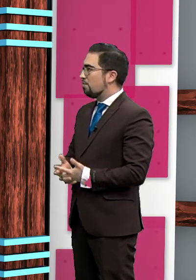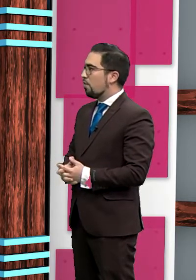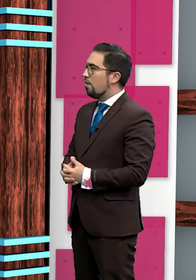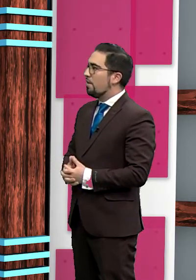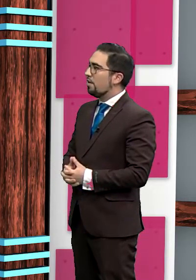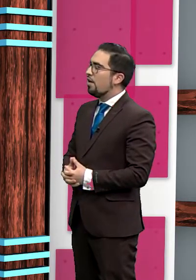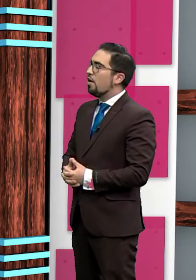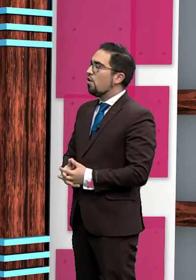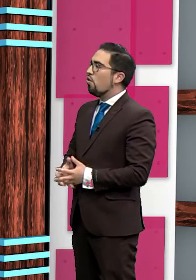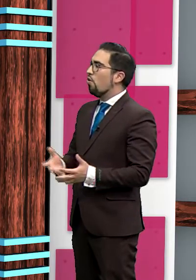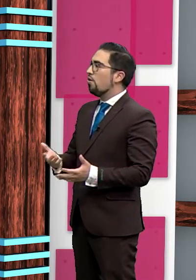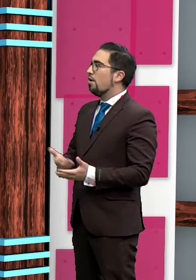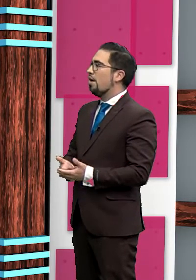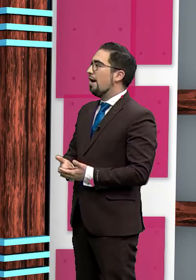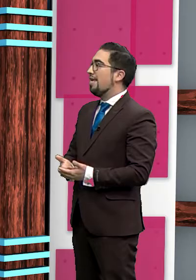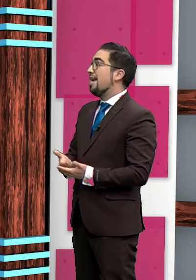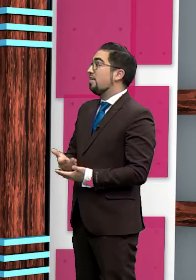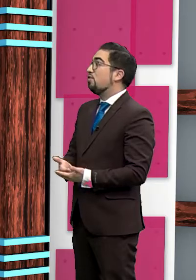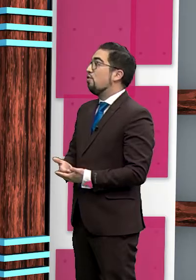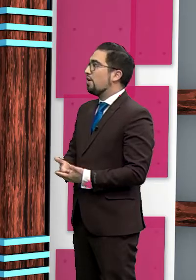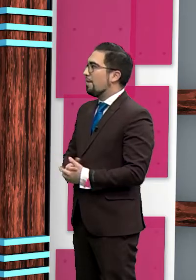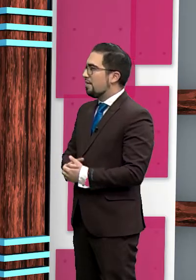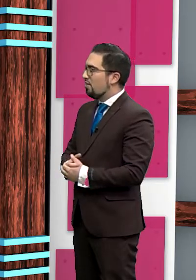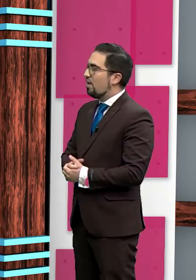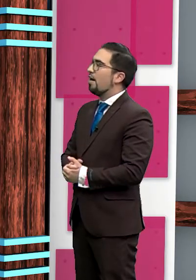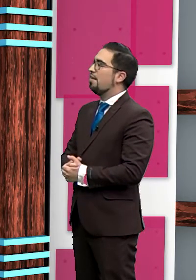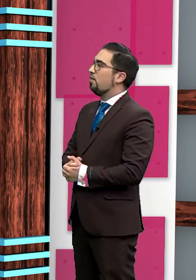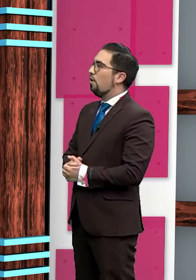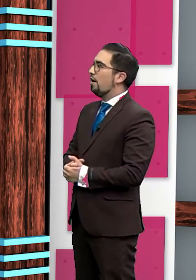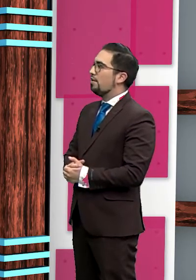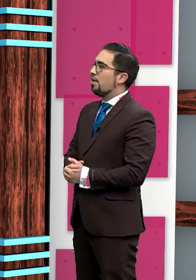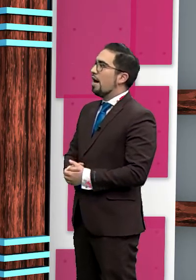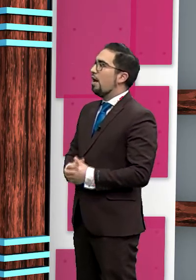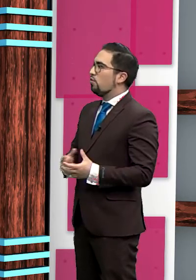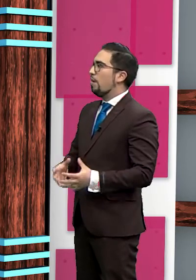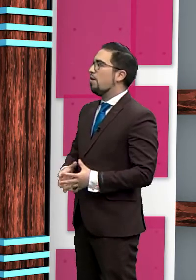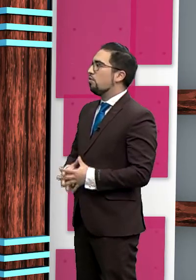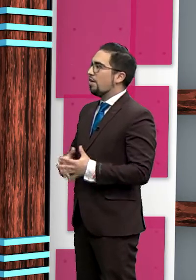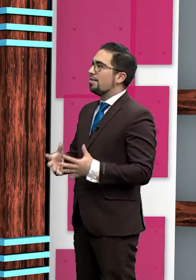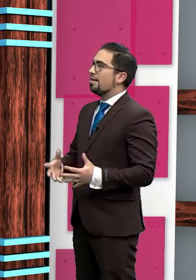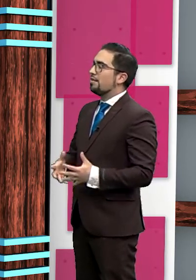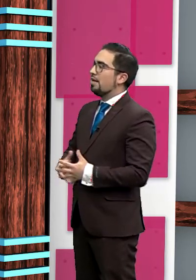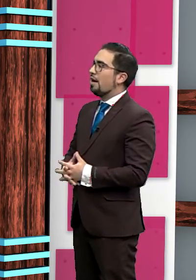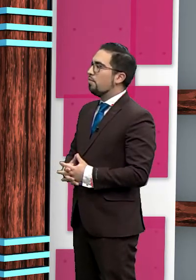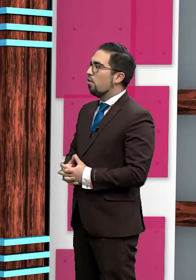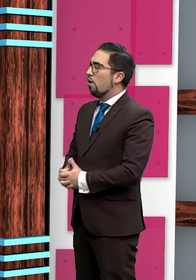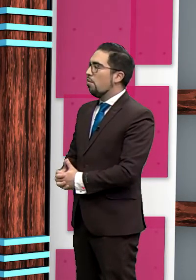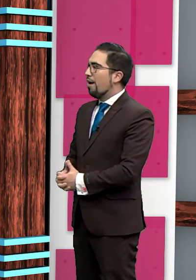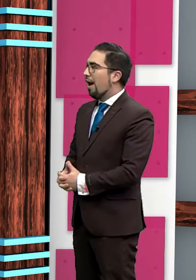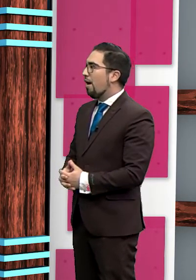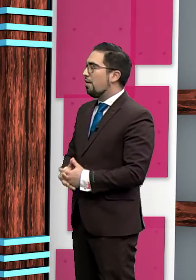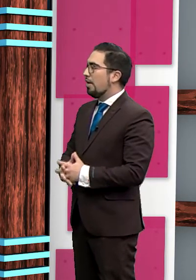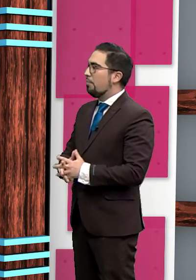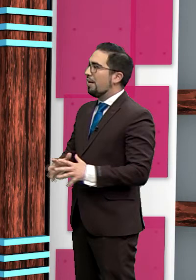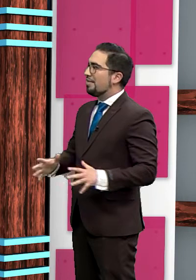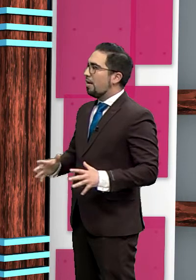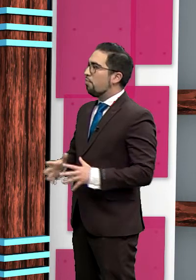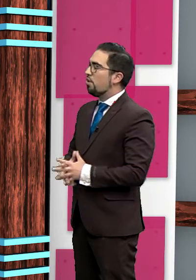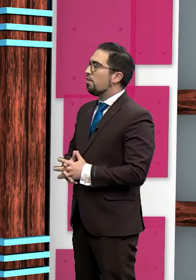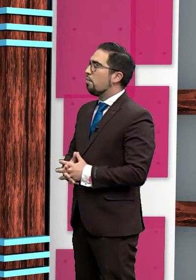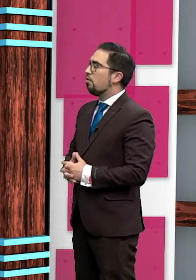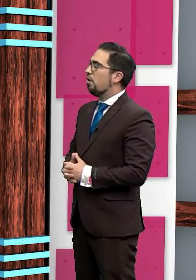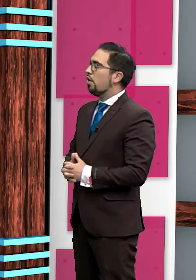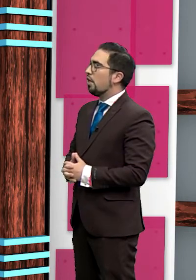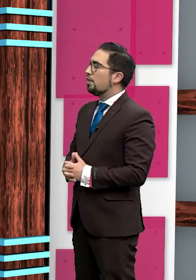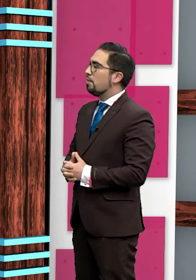en las próximas semanas, próximos días probablemente, con la inyección que va a significar de dólares a los bancos, a las casas de cambio, para pasar por